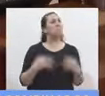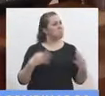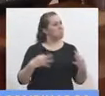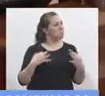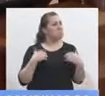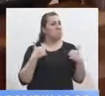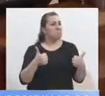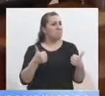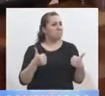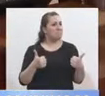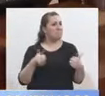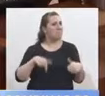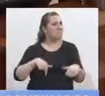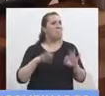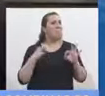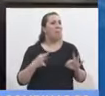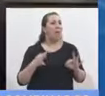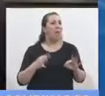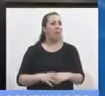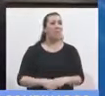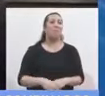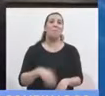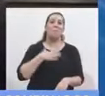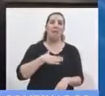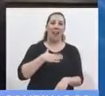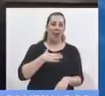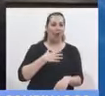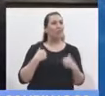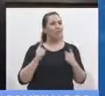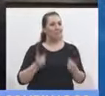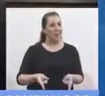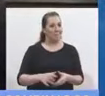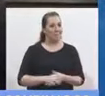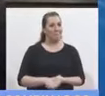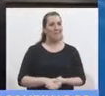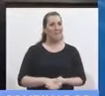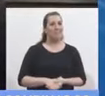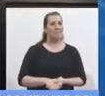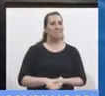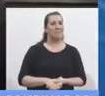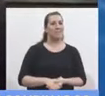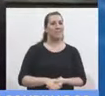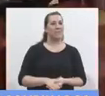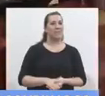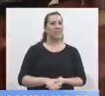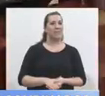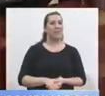Mejor que nunca, le diría. Bueno, me alegro. Yo también. Argentina no tanto.